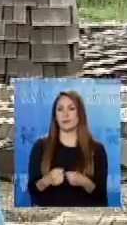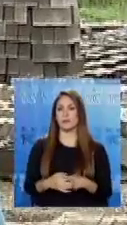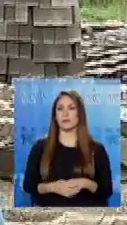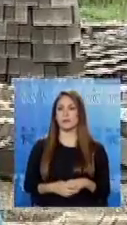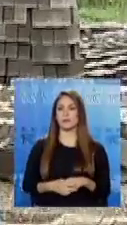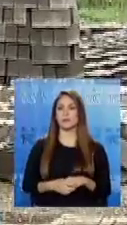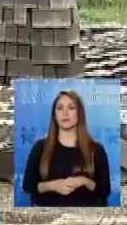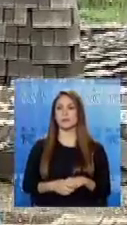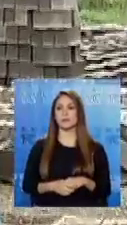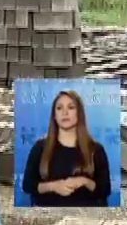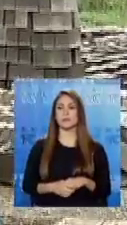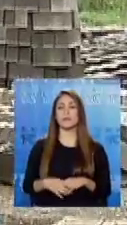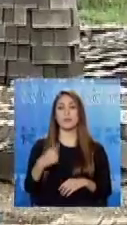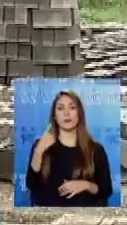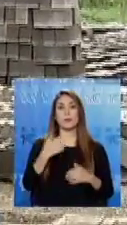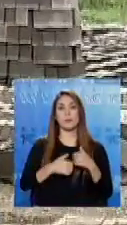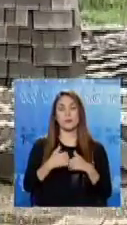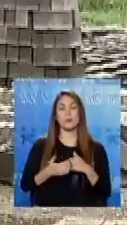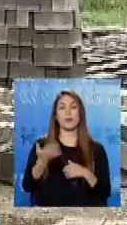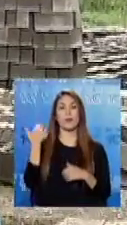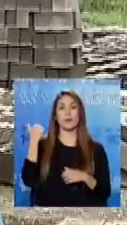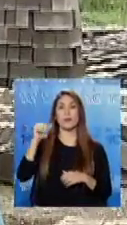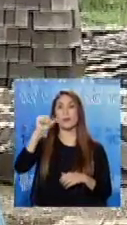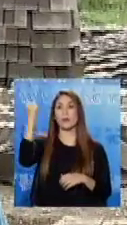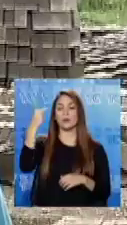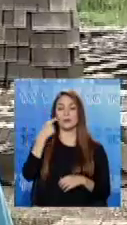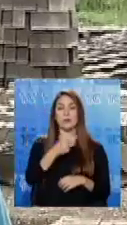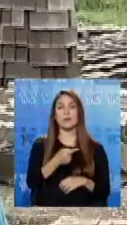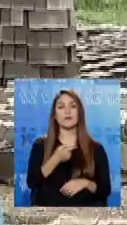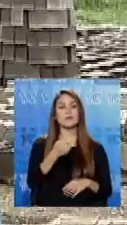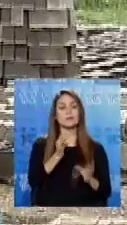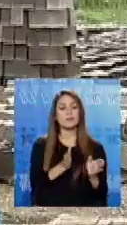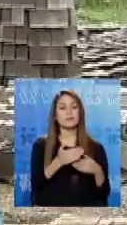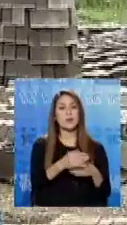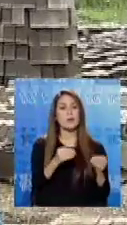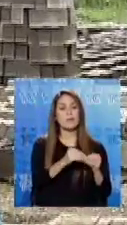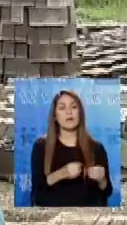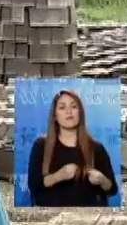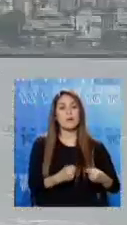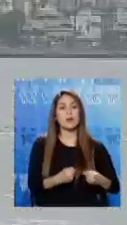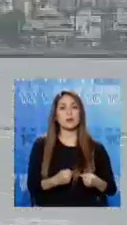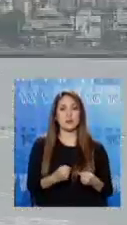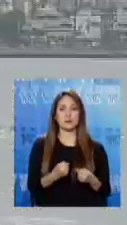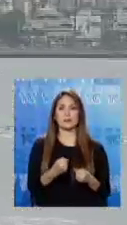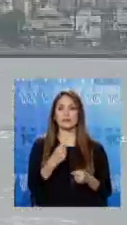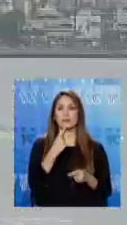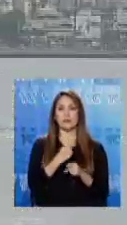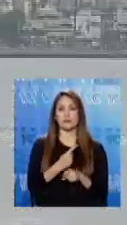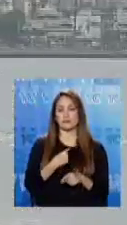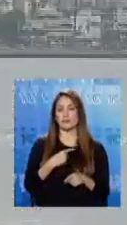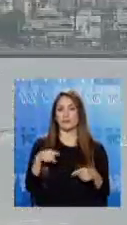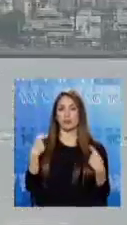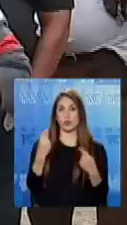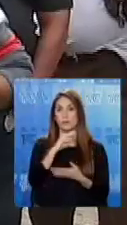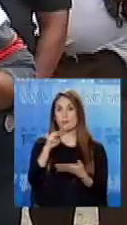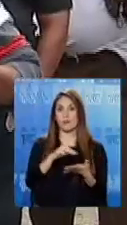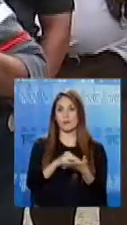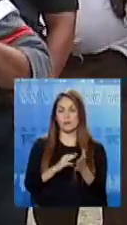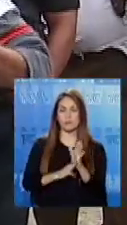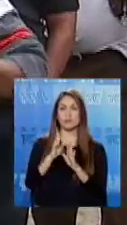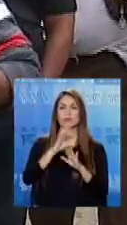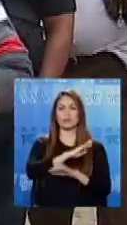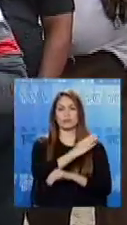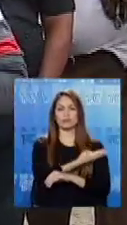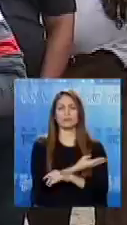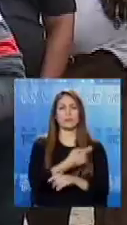Porque a esto es el problema que va a venir otro ingeniero de otro lado, van a pedir el bloque con más resistencia y más modelo. Manabí resurge gracias a la valentía